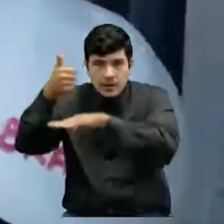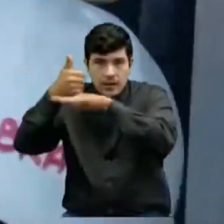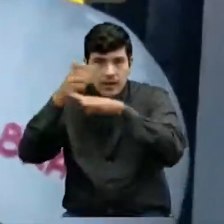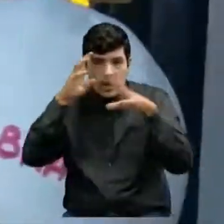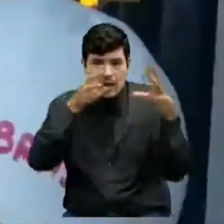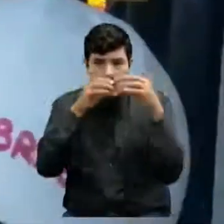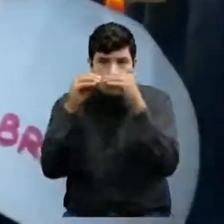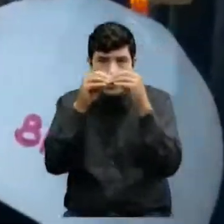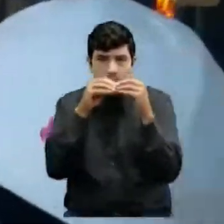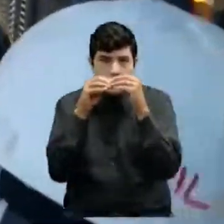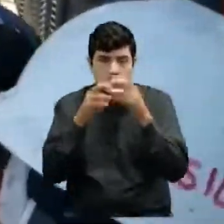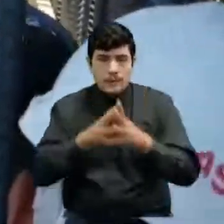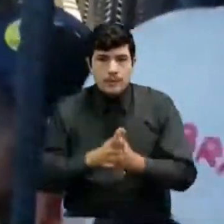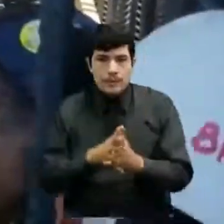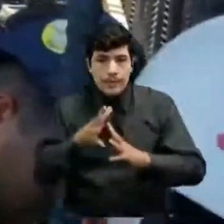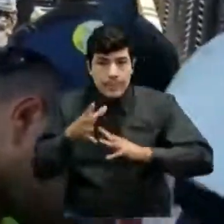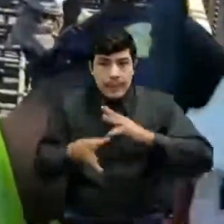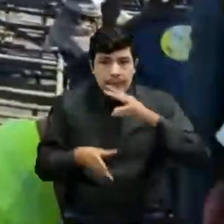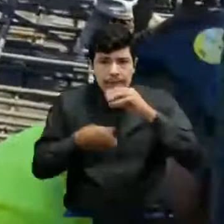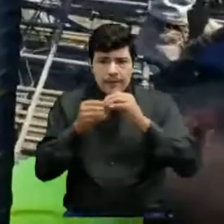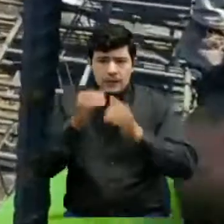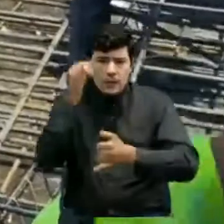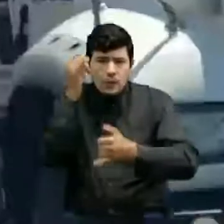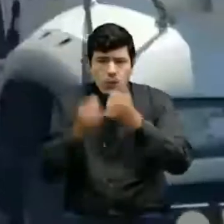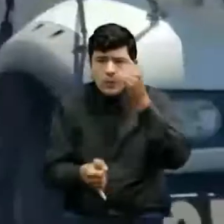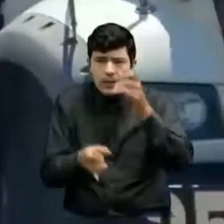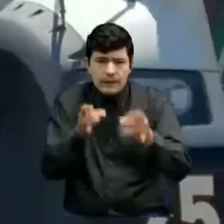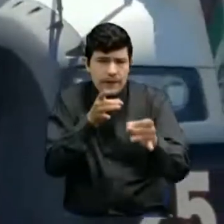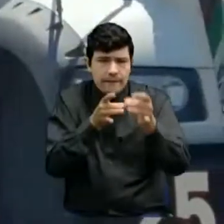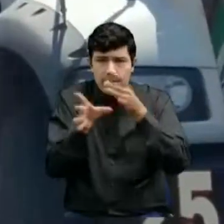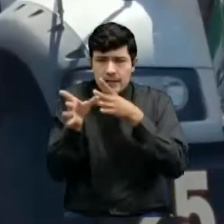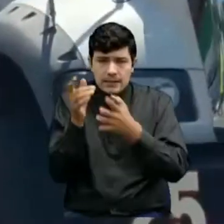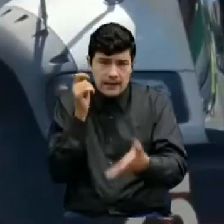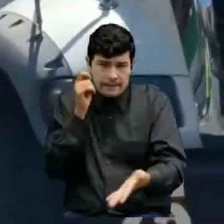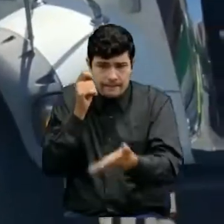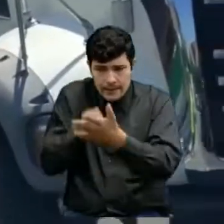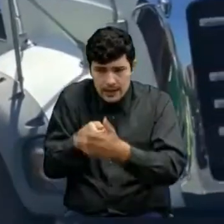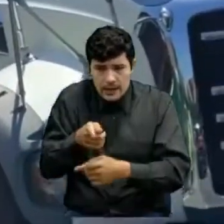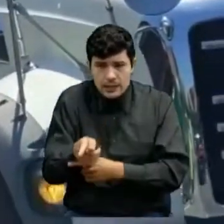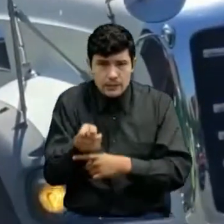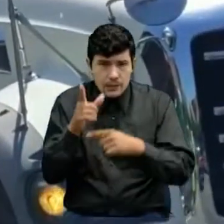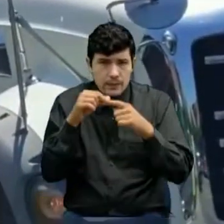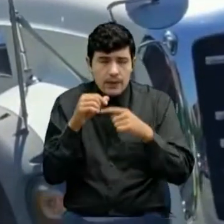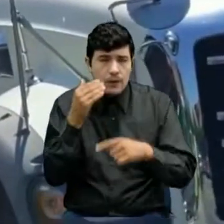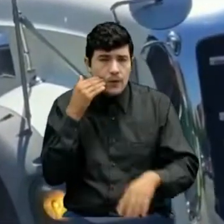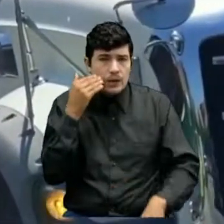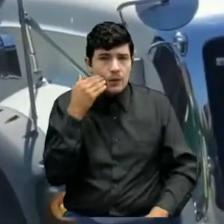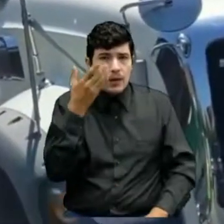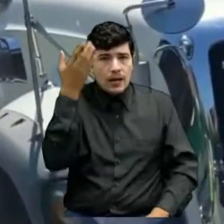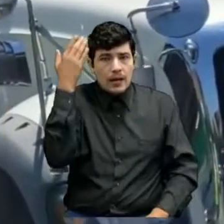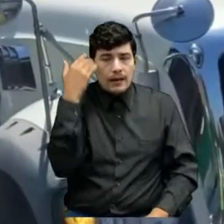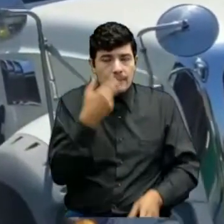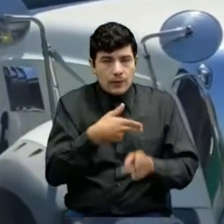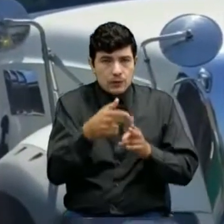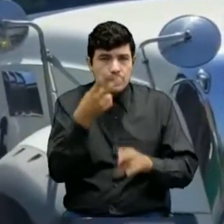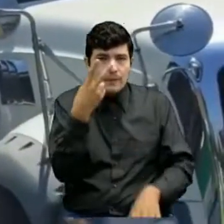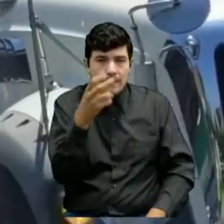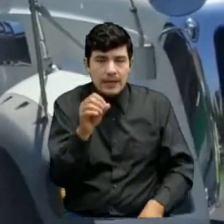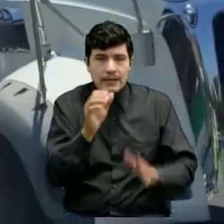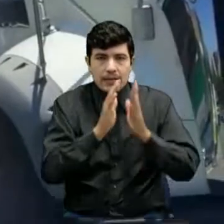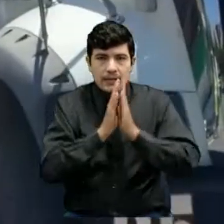empleador. Y la última fecha para pagar esa prima es el 20 de diciembre de